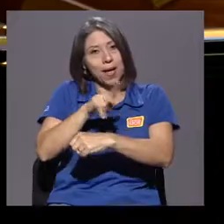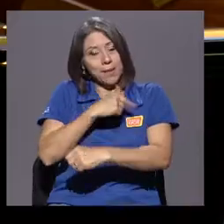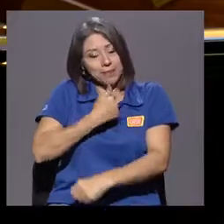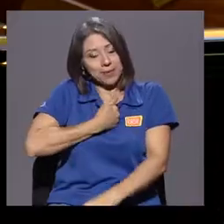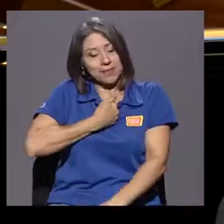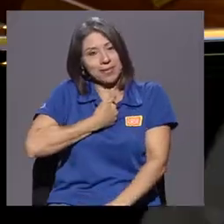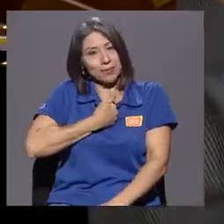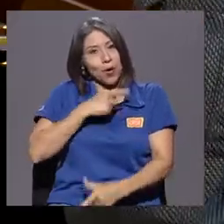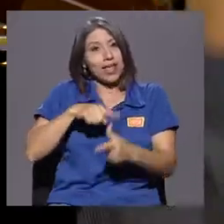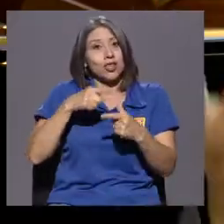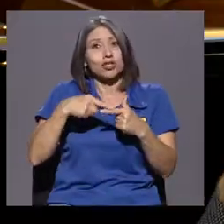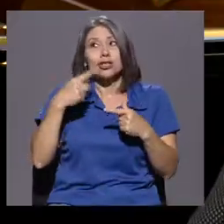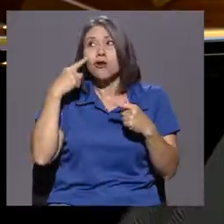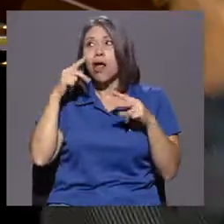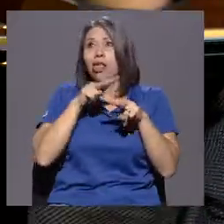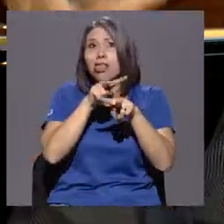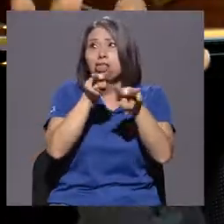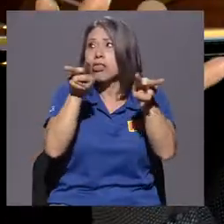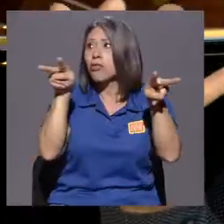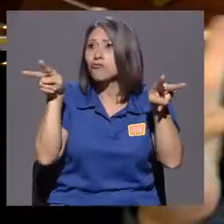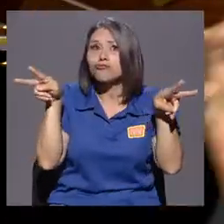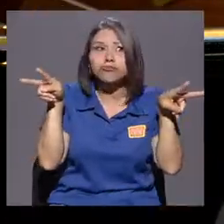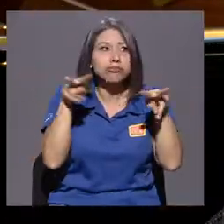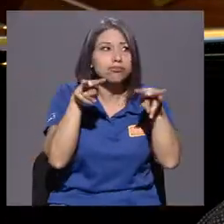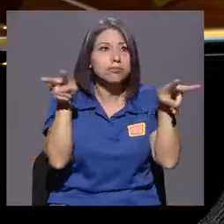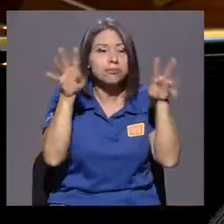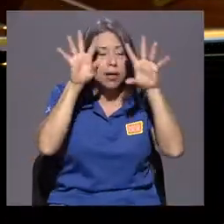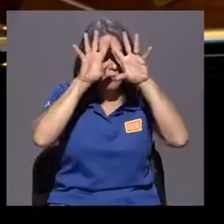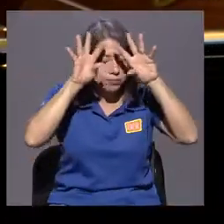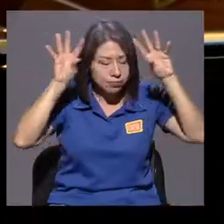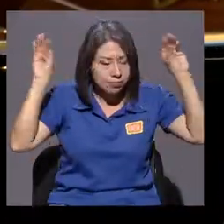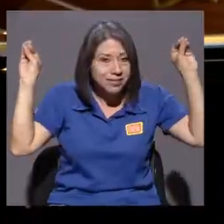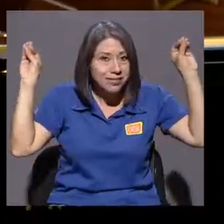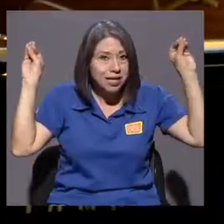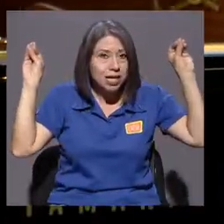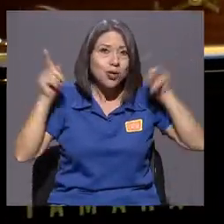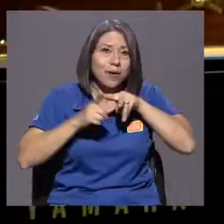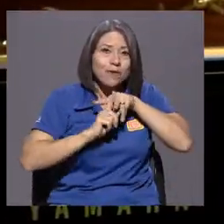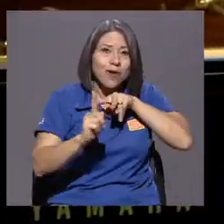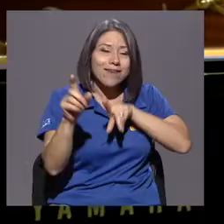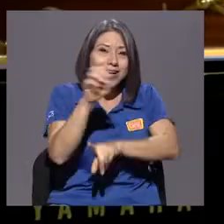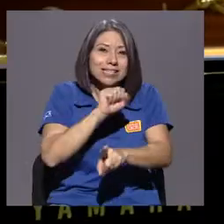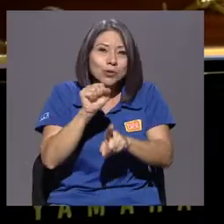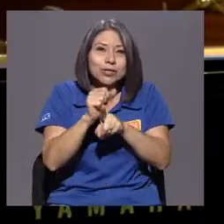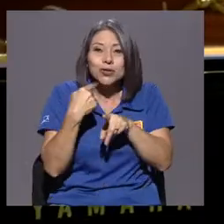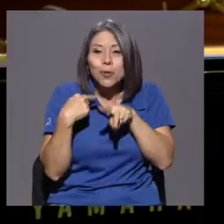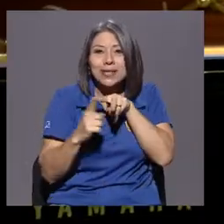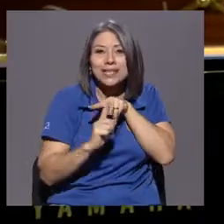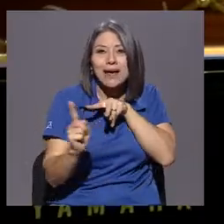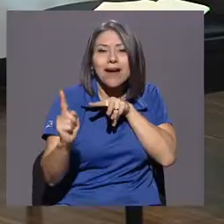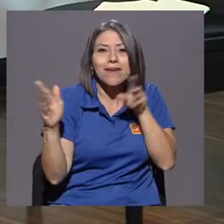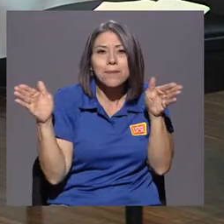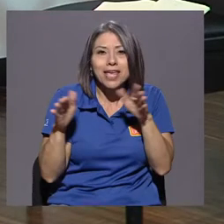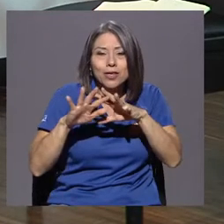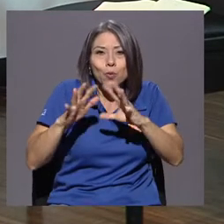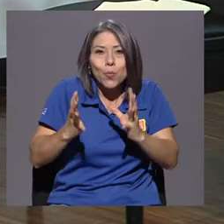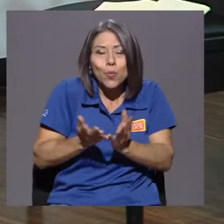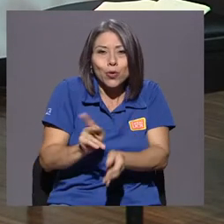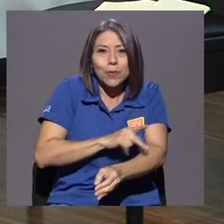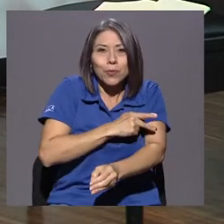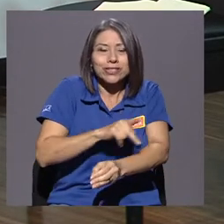juzgaba de la situación me escapaba en mi pequeño mundo de poesía siempre estaba en una situación